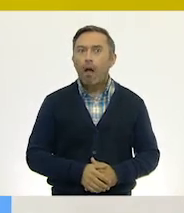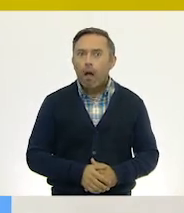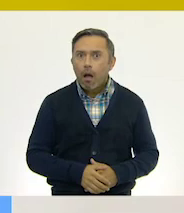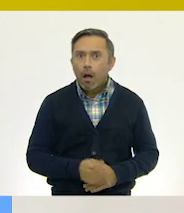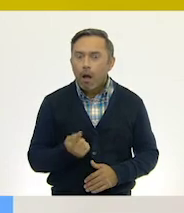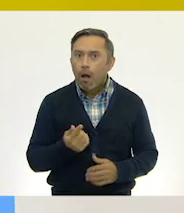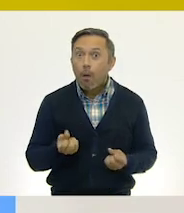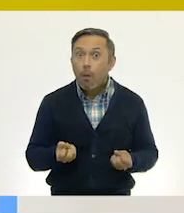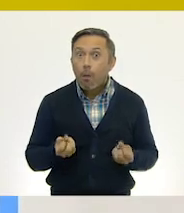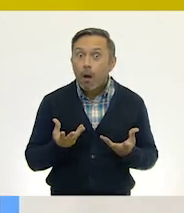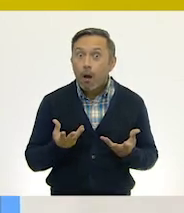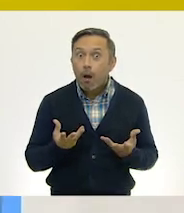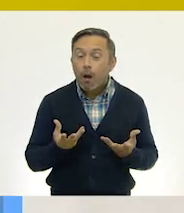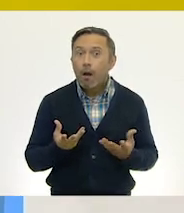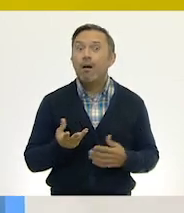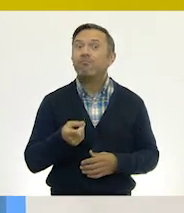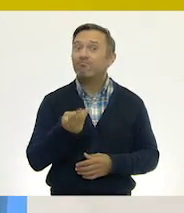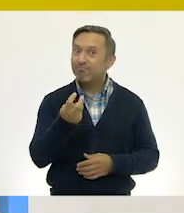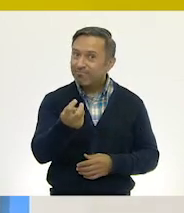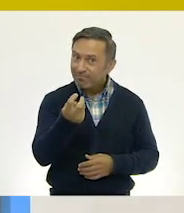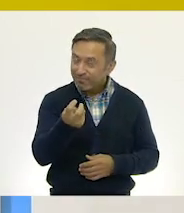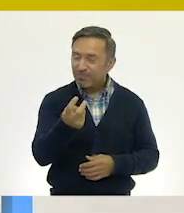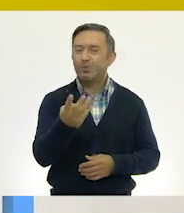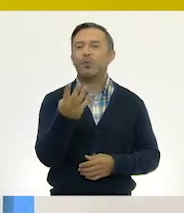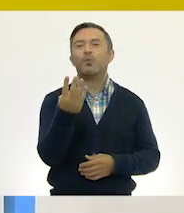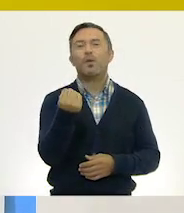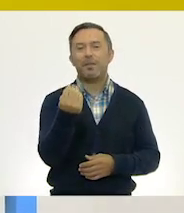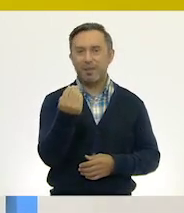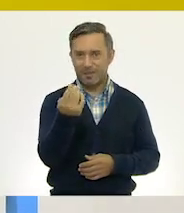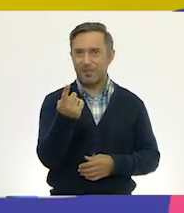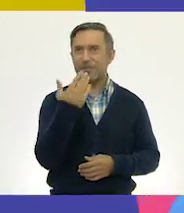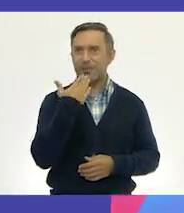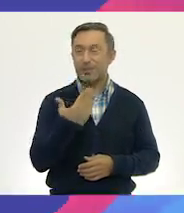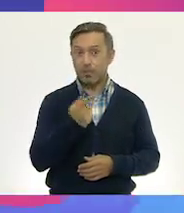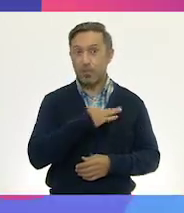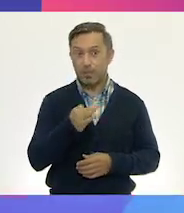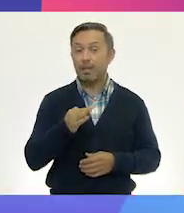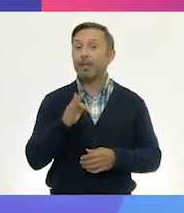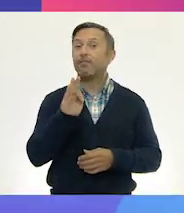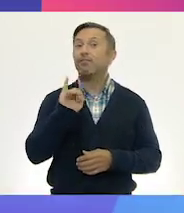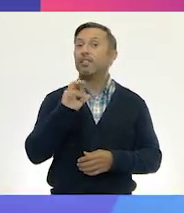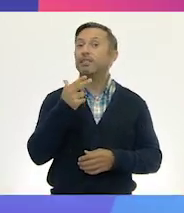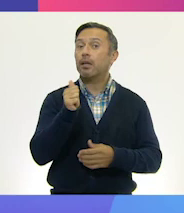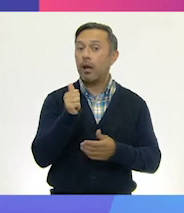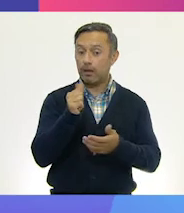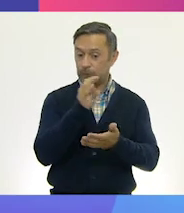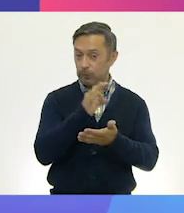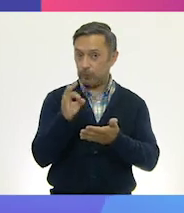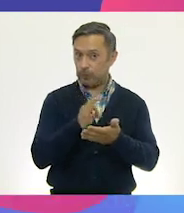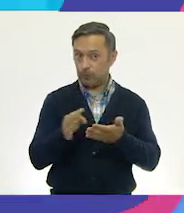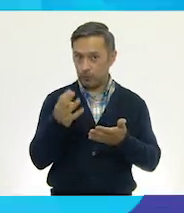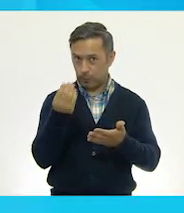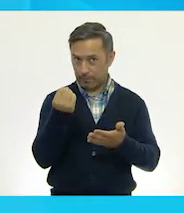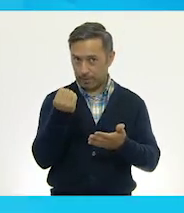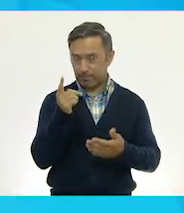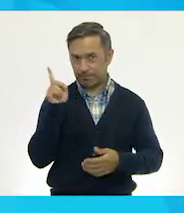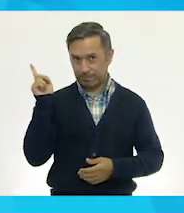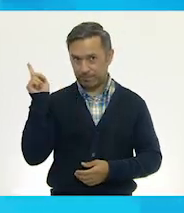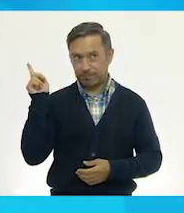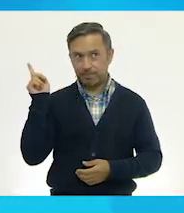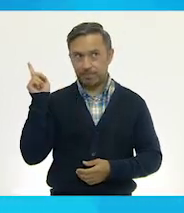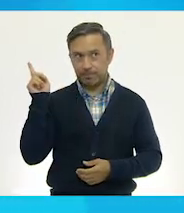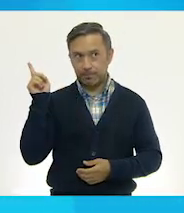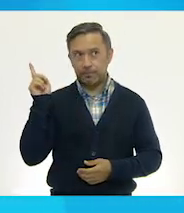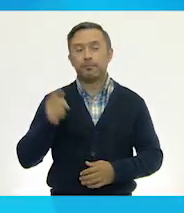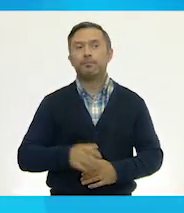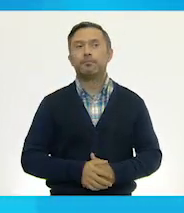¿Cuántas? Sí, 9. Voy a colocar entonces 9 fichas. Vamos a colocar aquí las fichas porque